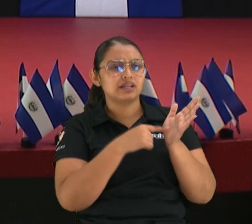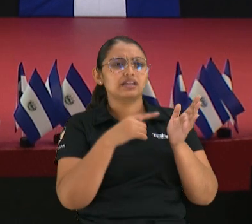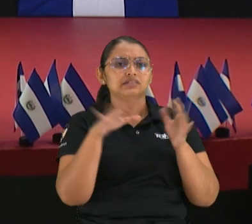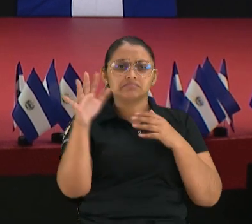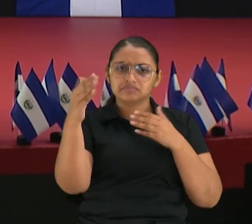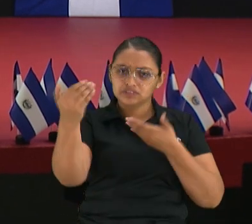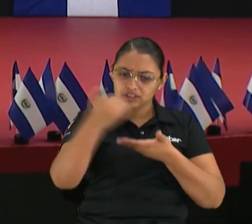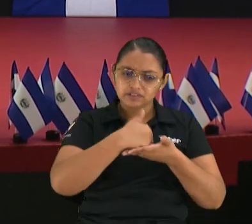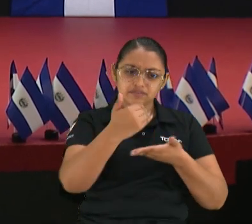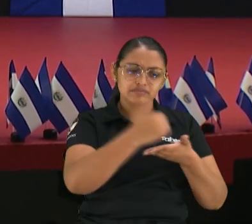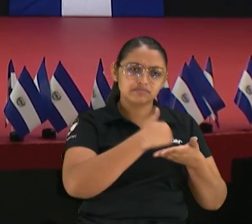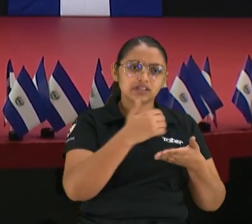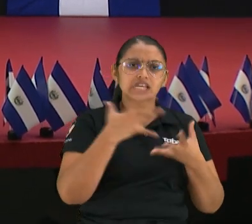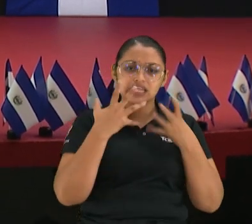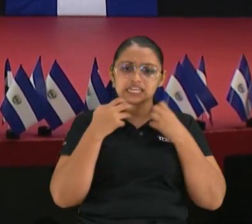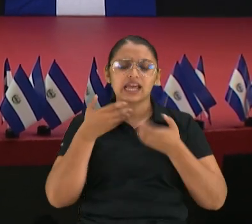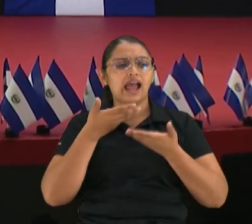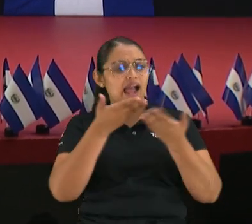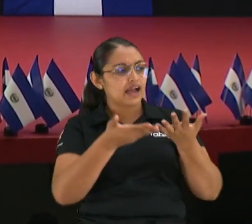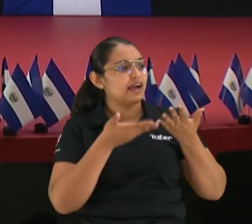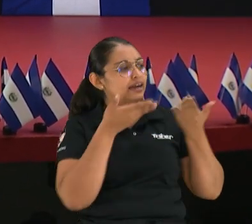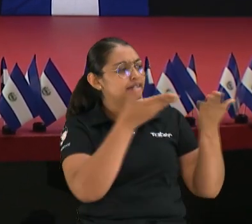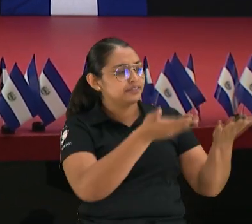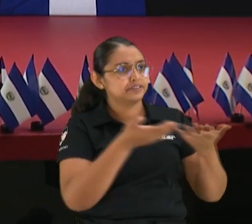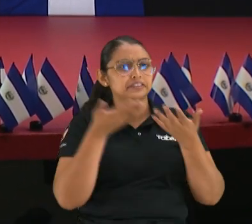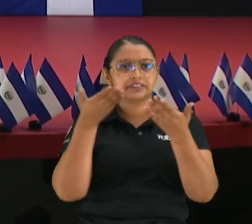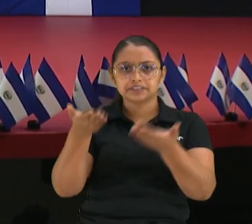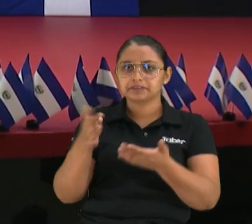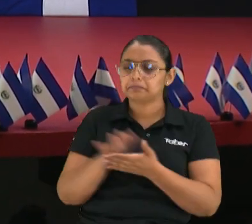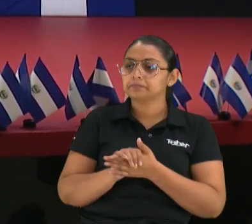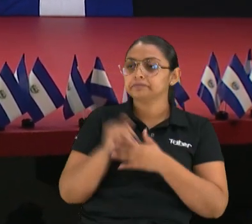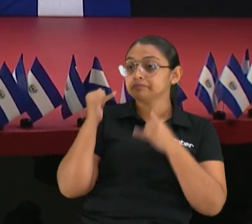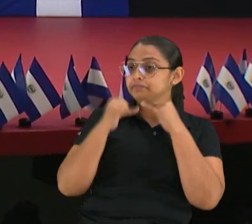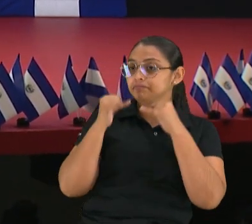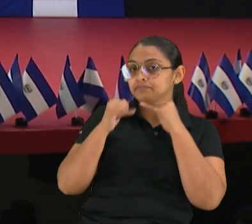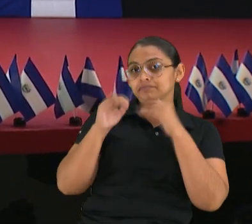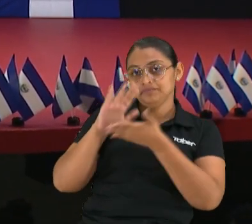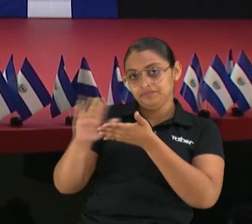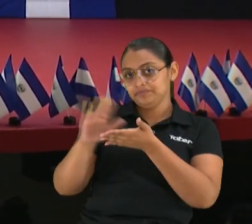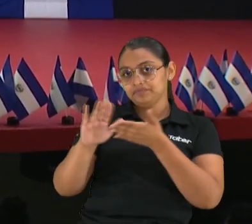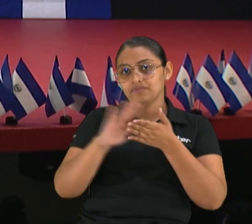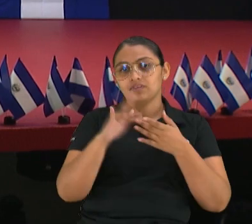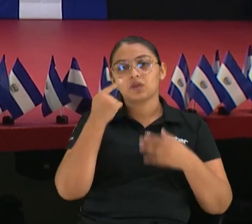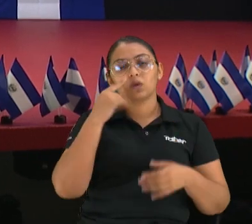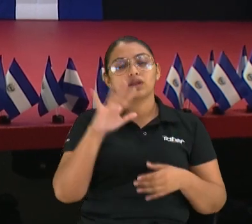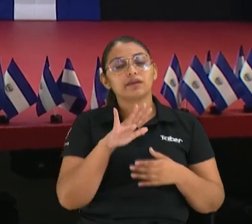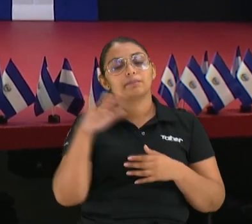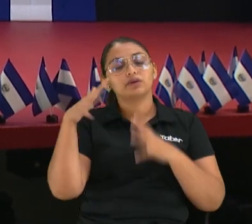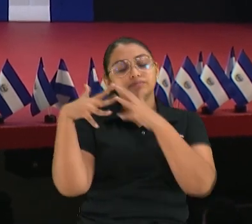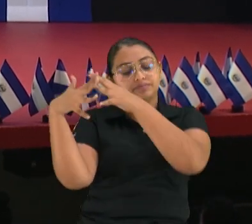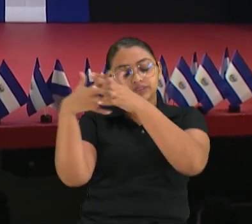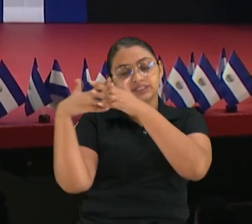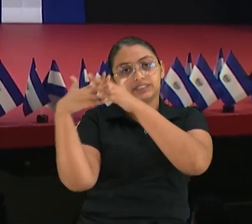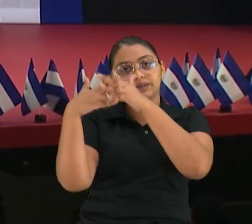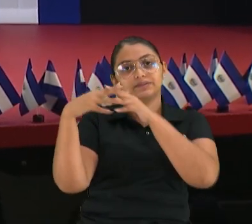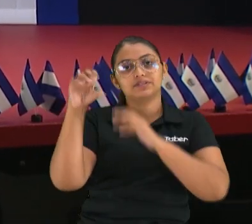Hacienda quiere quiere ayudarnos de todas maneras lo va a terminar pagando hermano no te preocupes te doy una idea voy a hablar por la ciudad de San Francisco